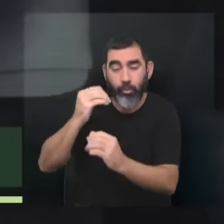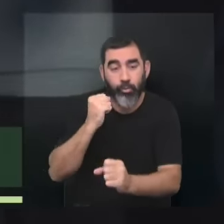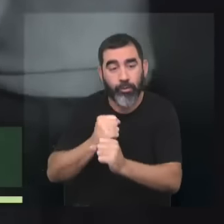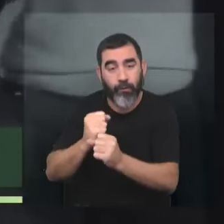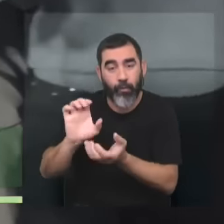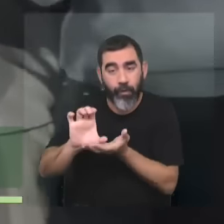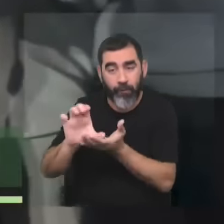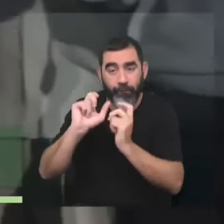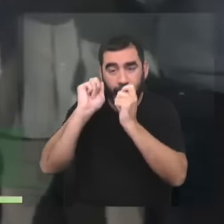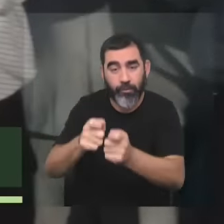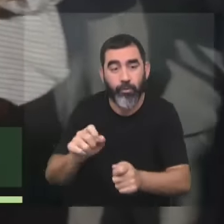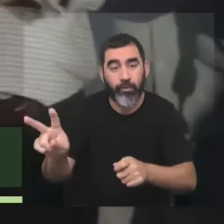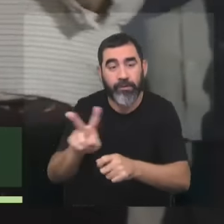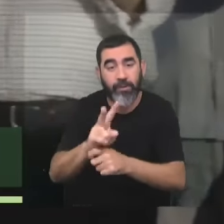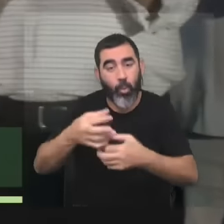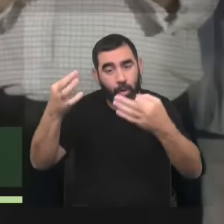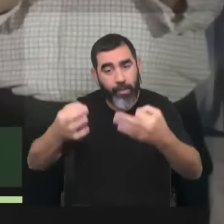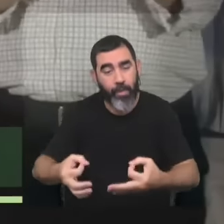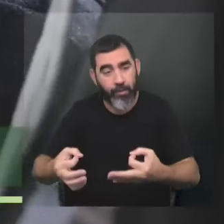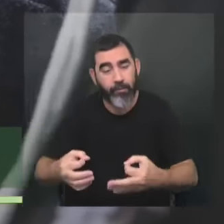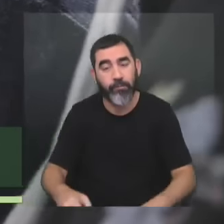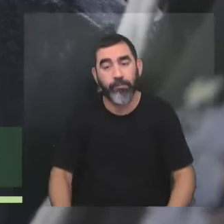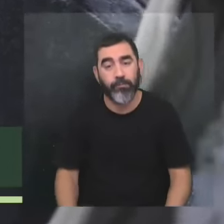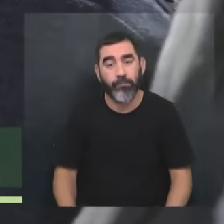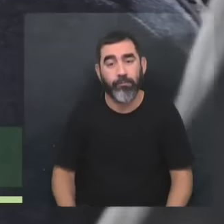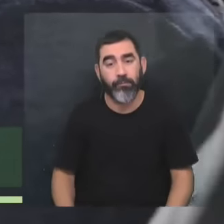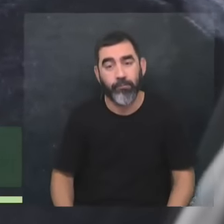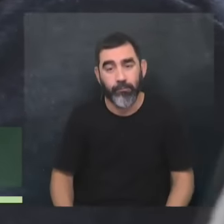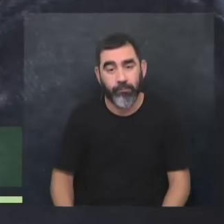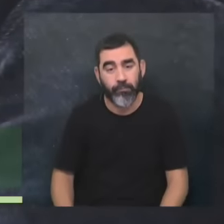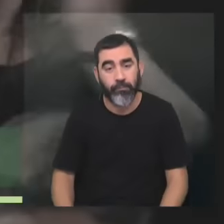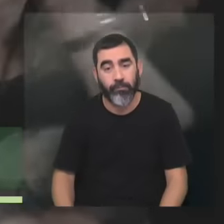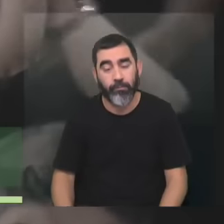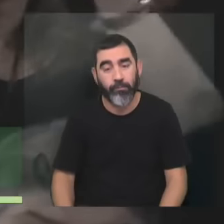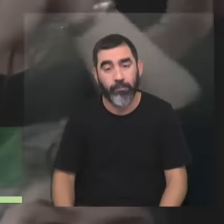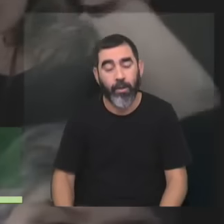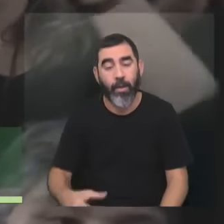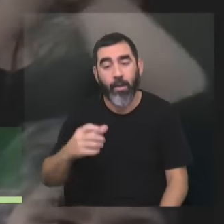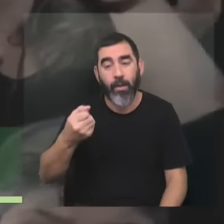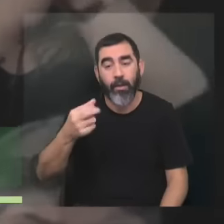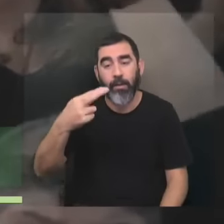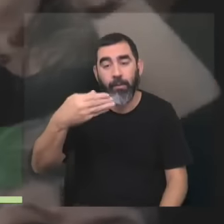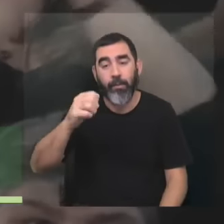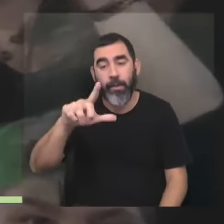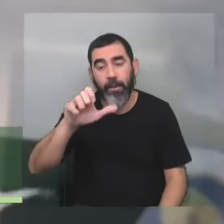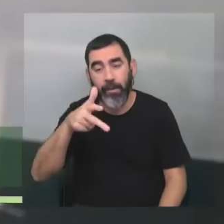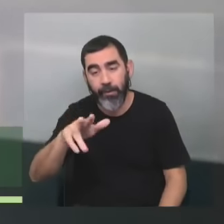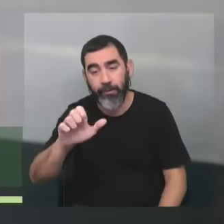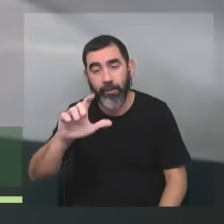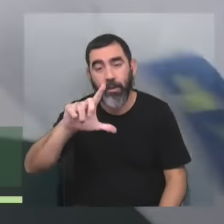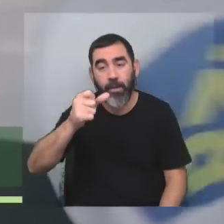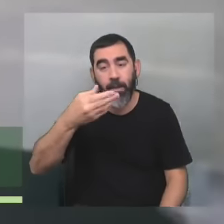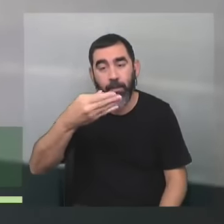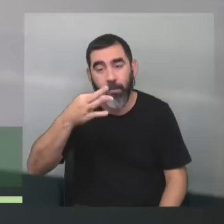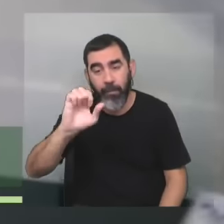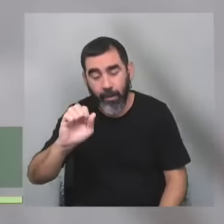inversión seguridad jurídica a susen arbeleche Diego lavat el presidente de